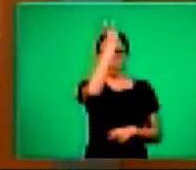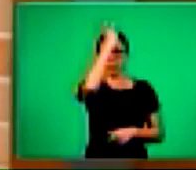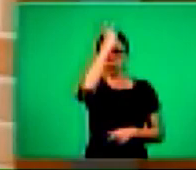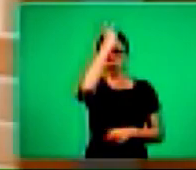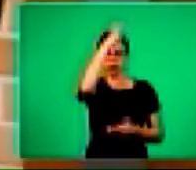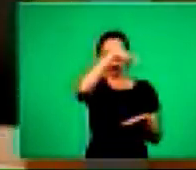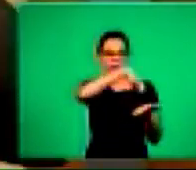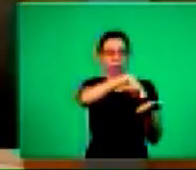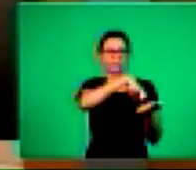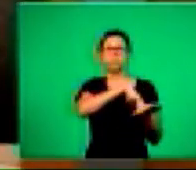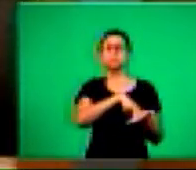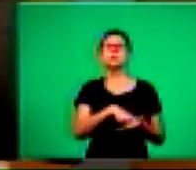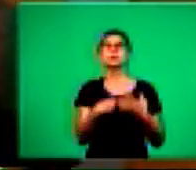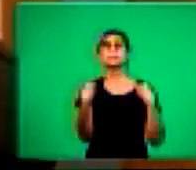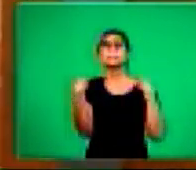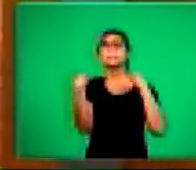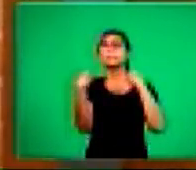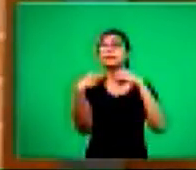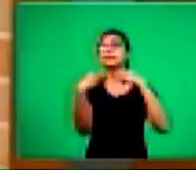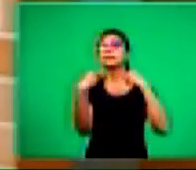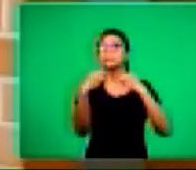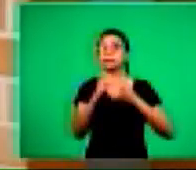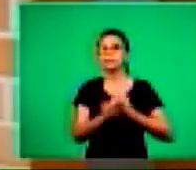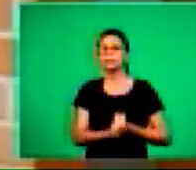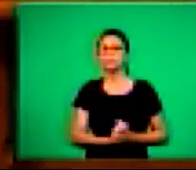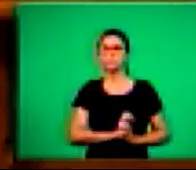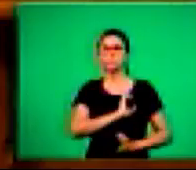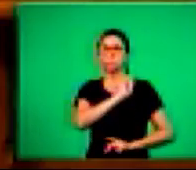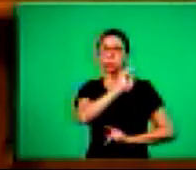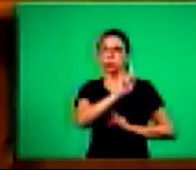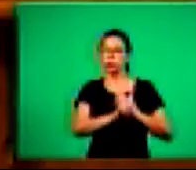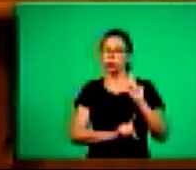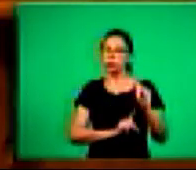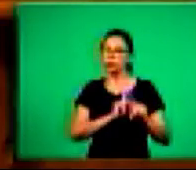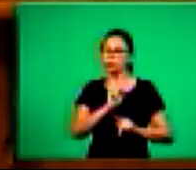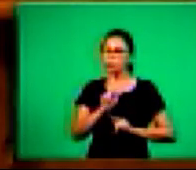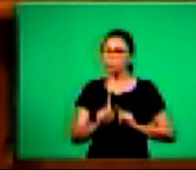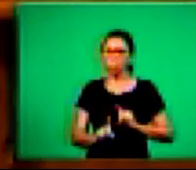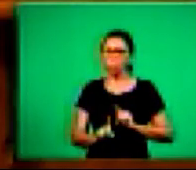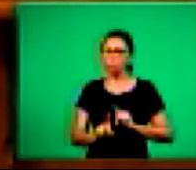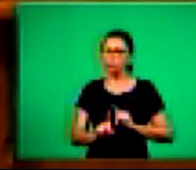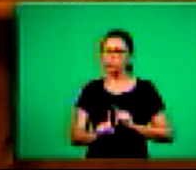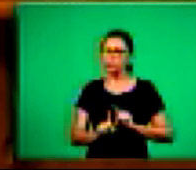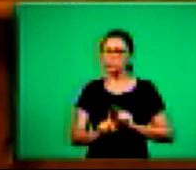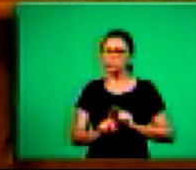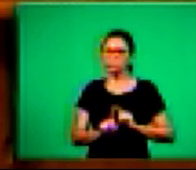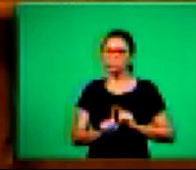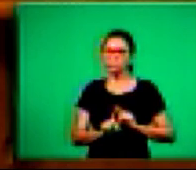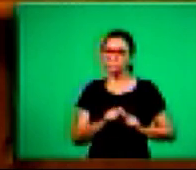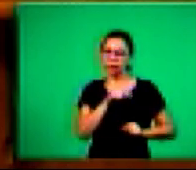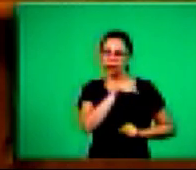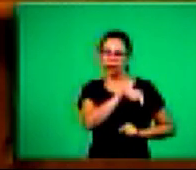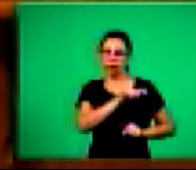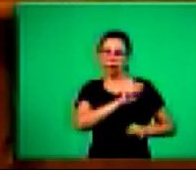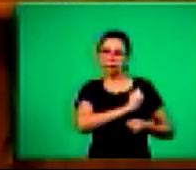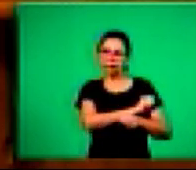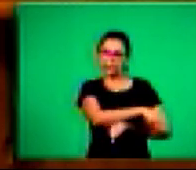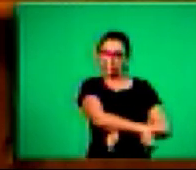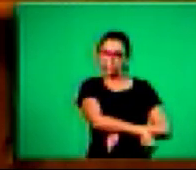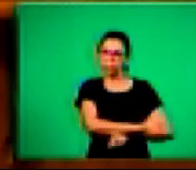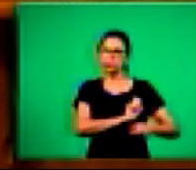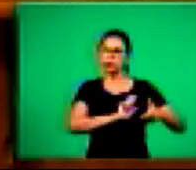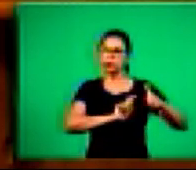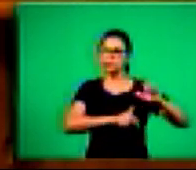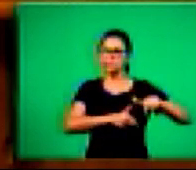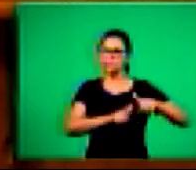que para concientizar a un pueblo al pueblo de israel de que dios estaba preparando o